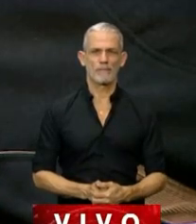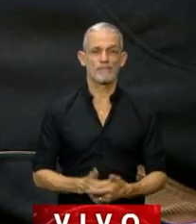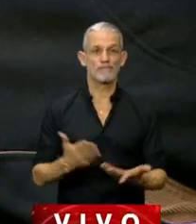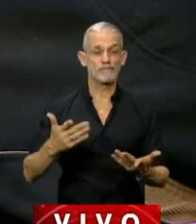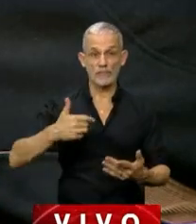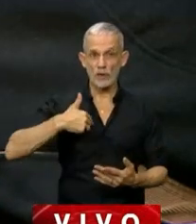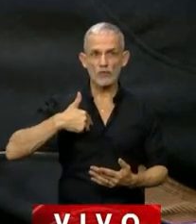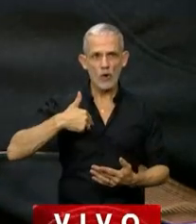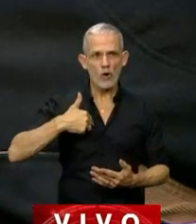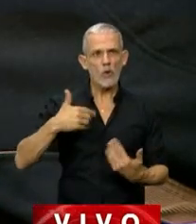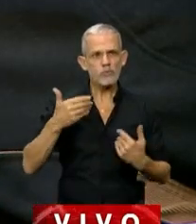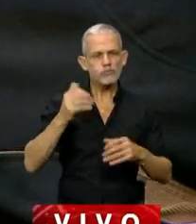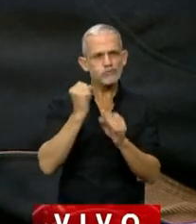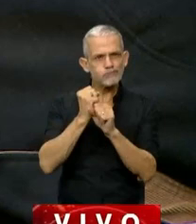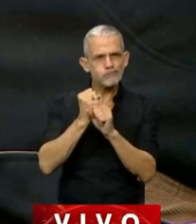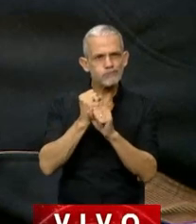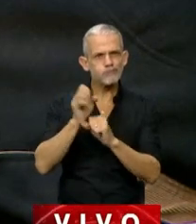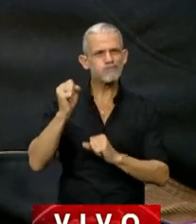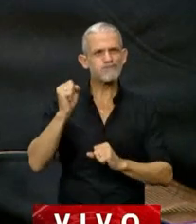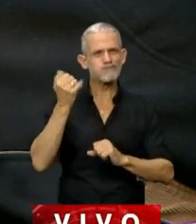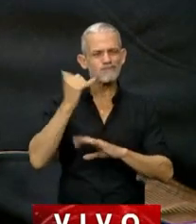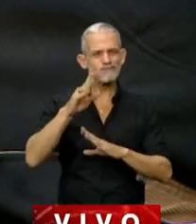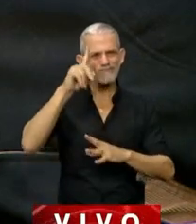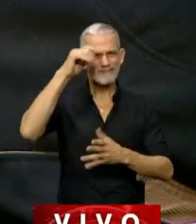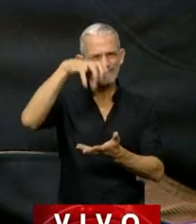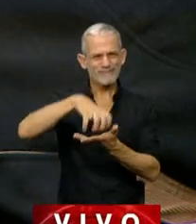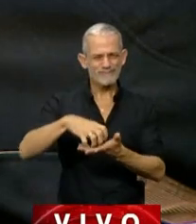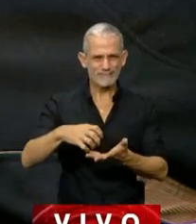Tuve la posibilidad de trabajar en el ámbito de salud